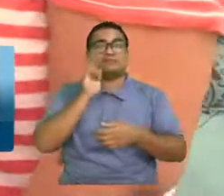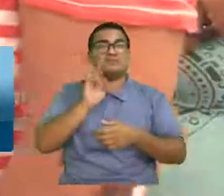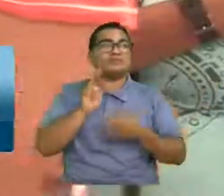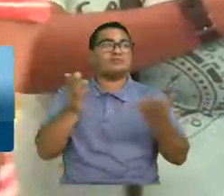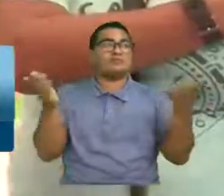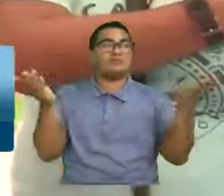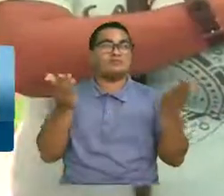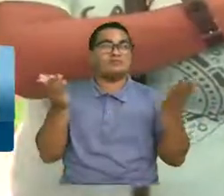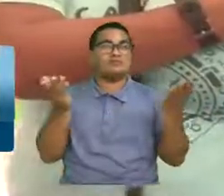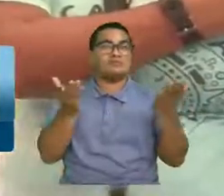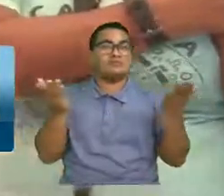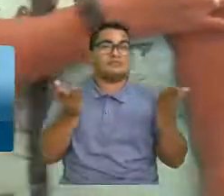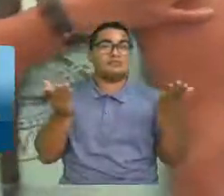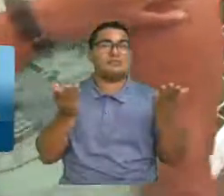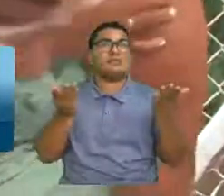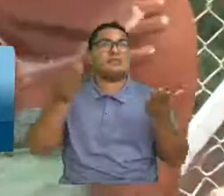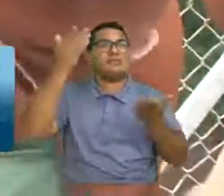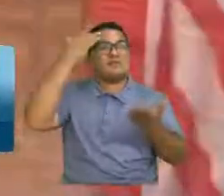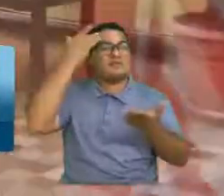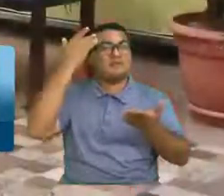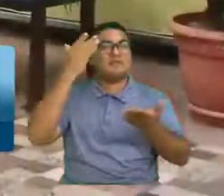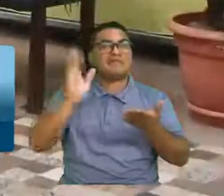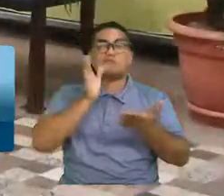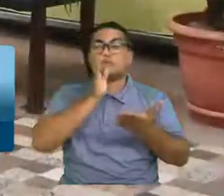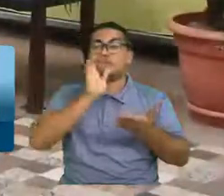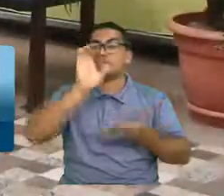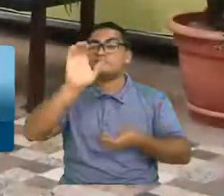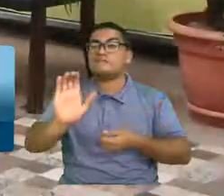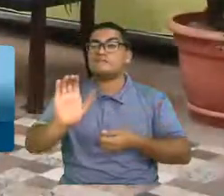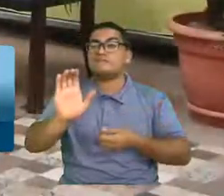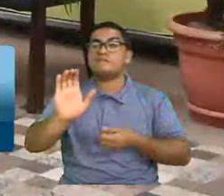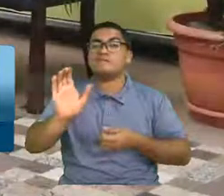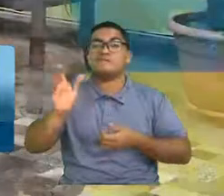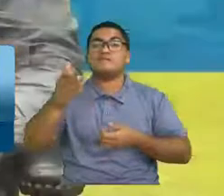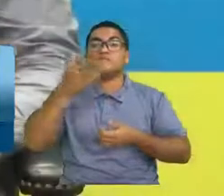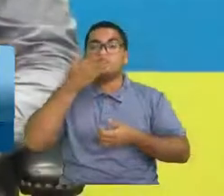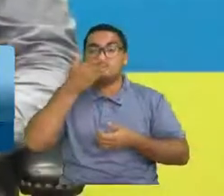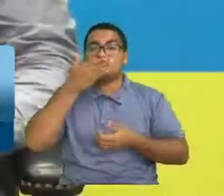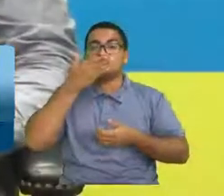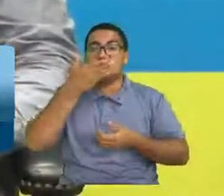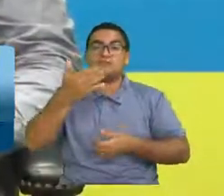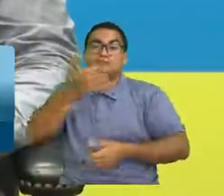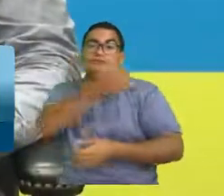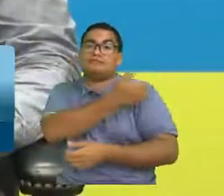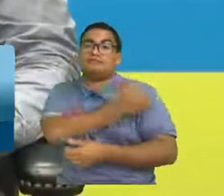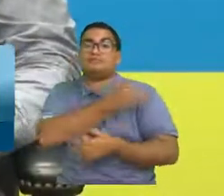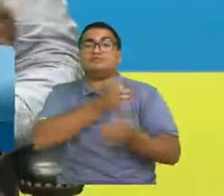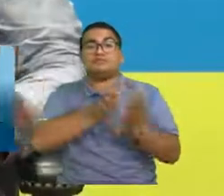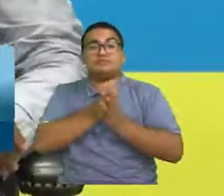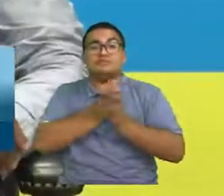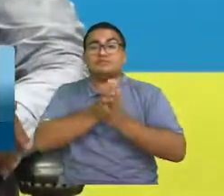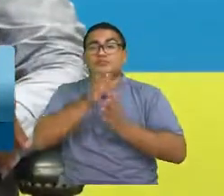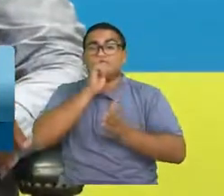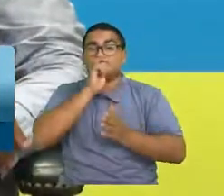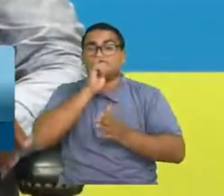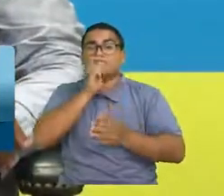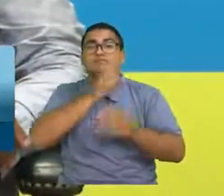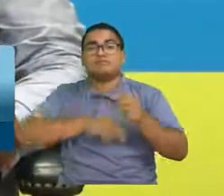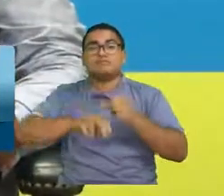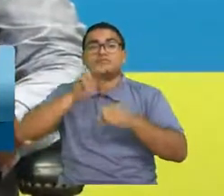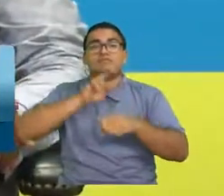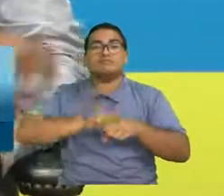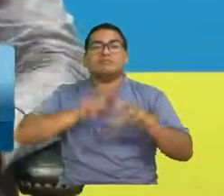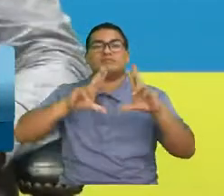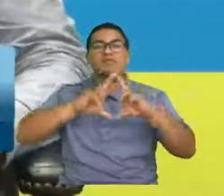que al niño no se le ha puesto la vacuna contra la influenza, tiene que acudir o aprovechar esta jornada nacional de